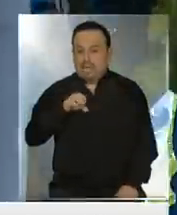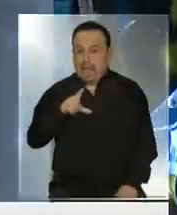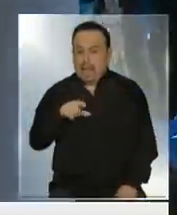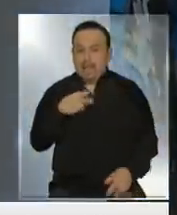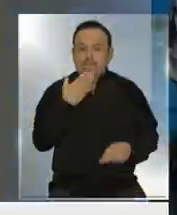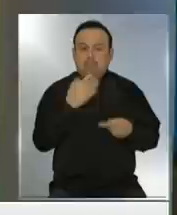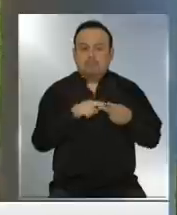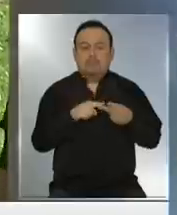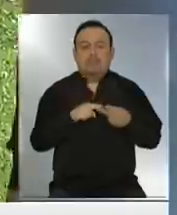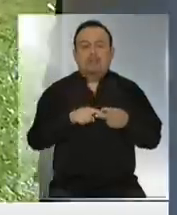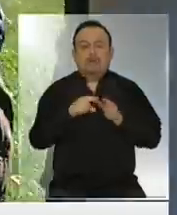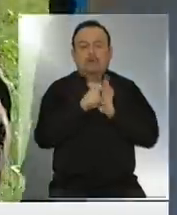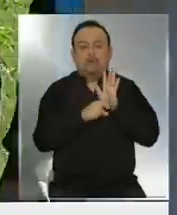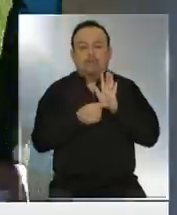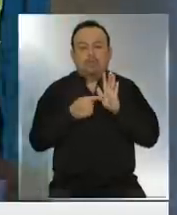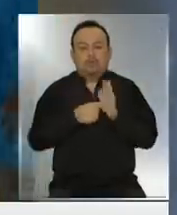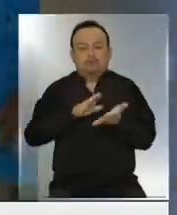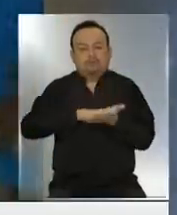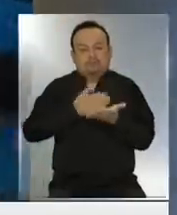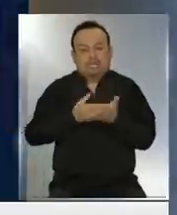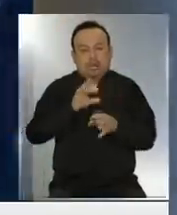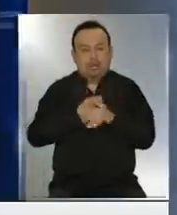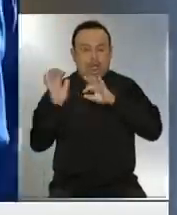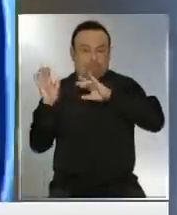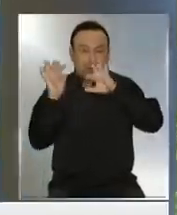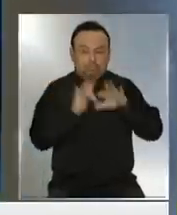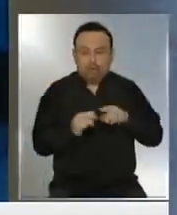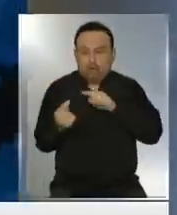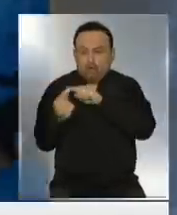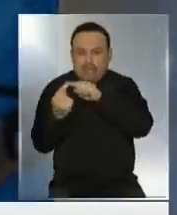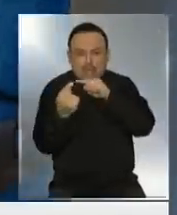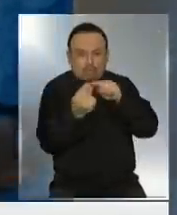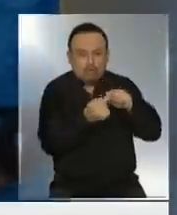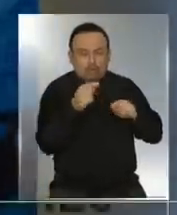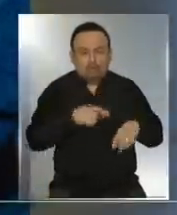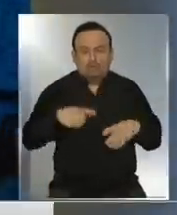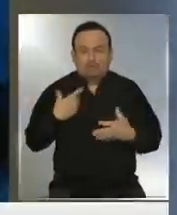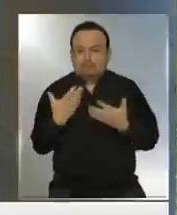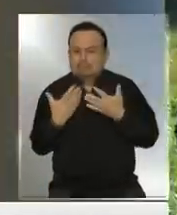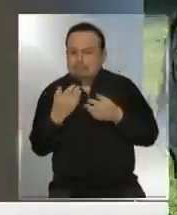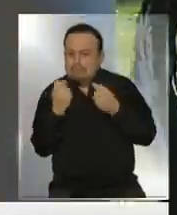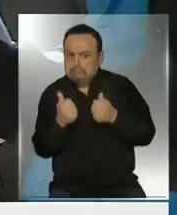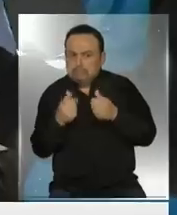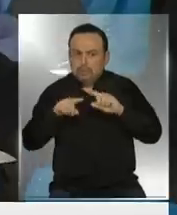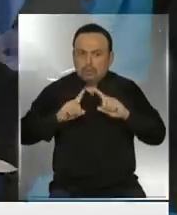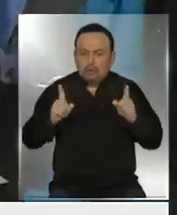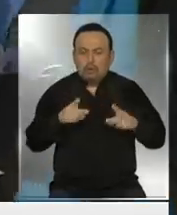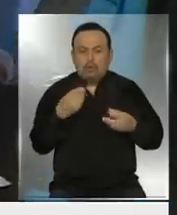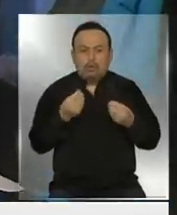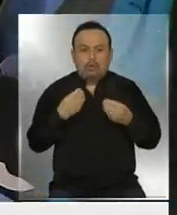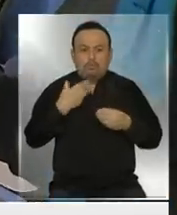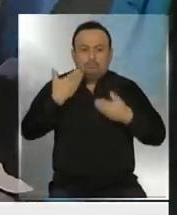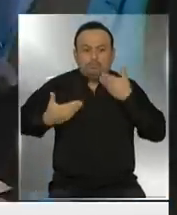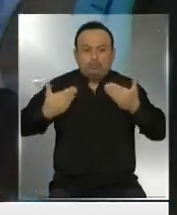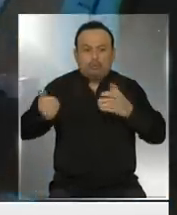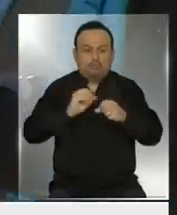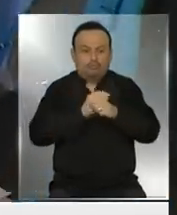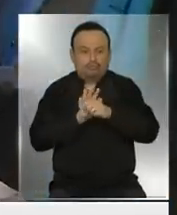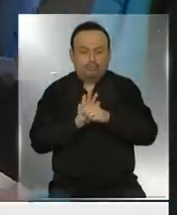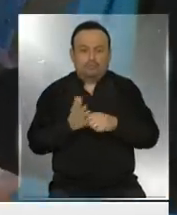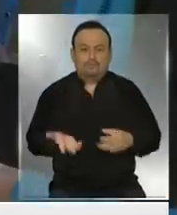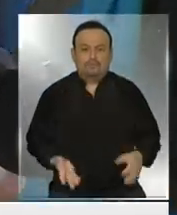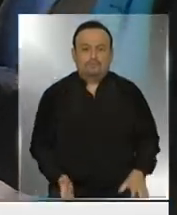sumario para intentar dar con todas estas personas que asistieron a este recinto hay que tratar de corroborar de que no se encuentran infectadas por kobe de